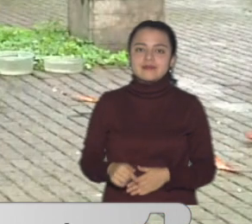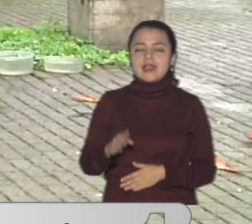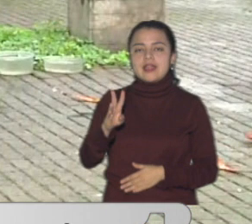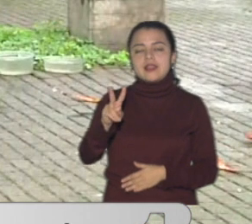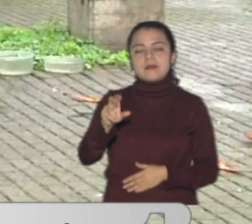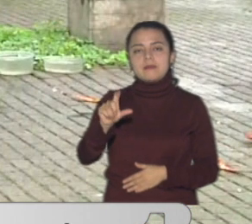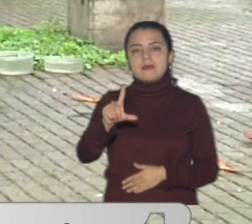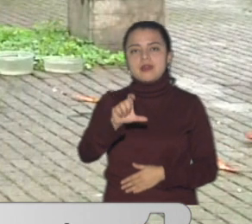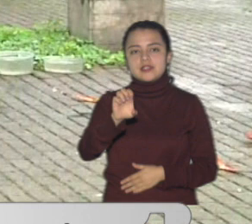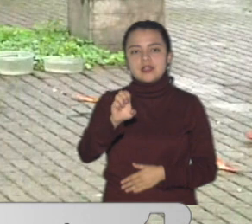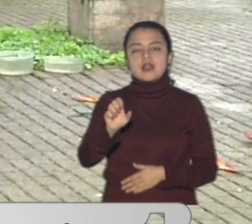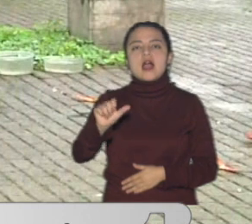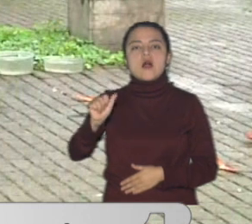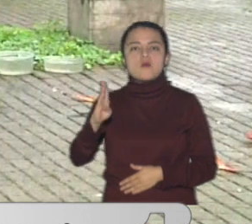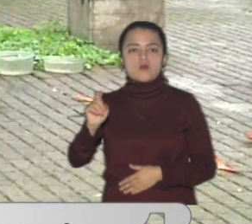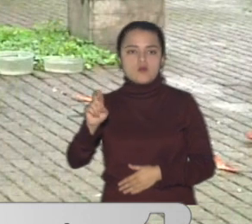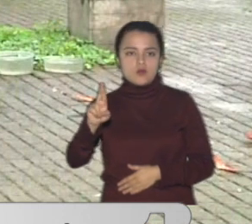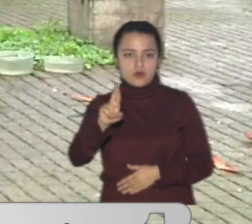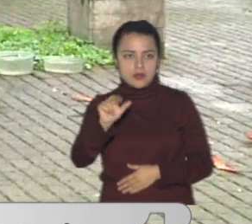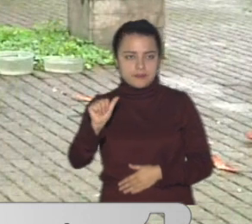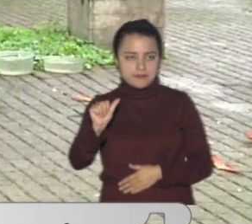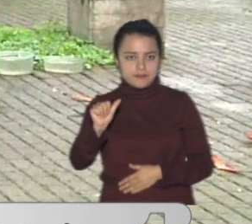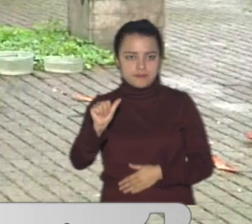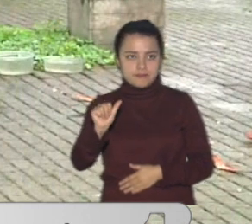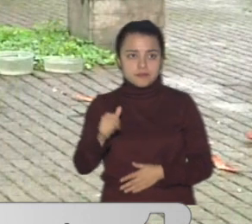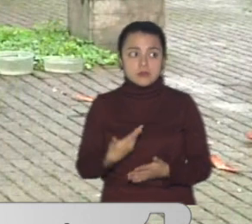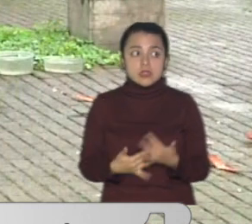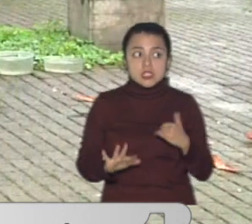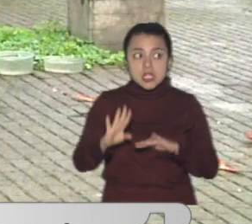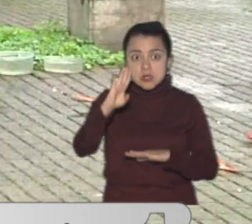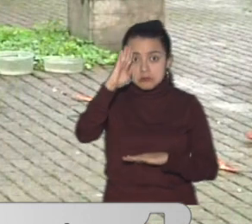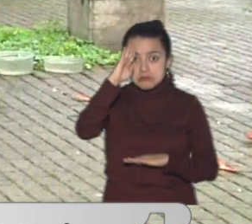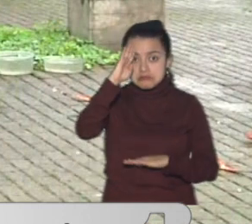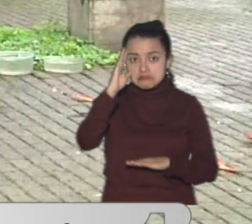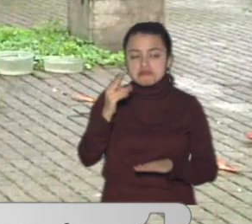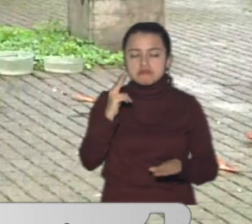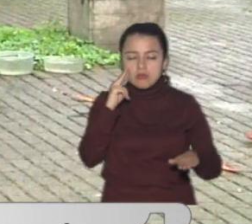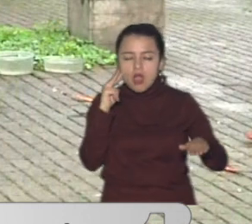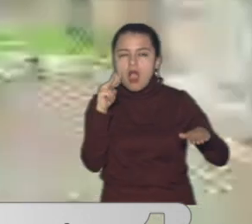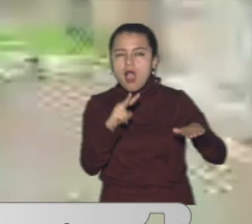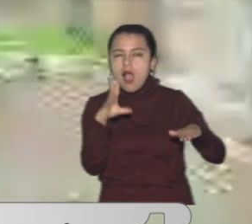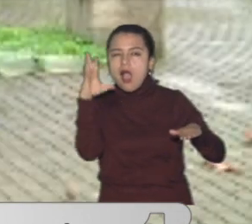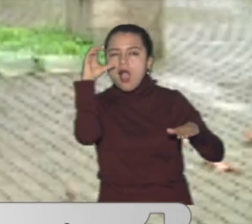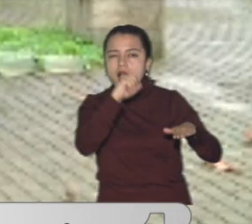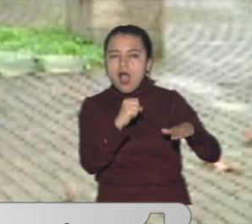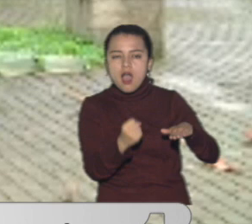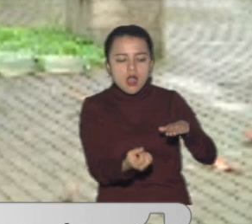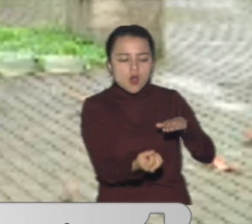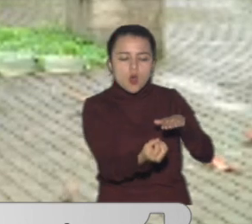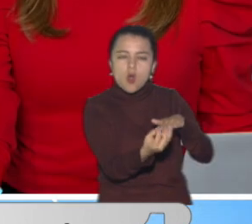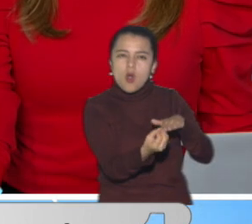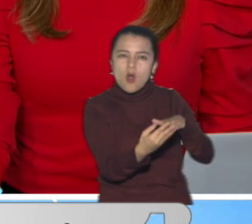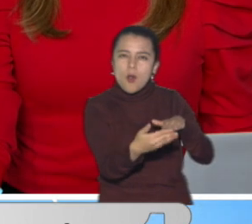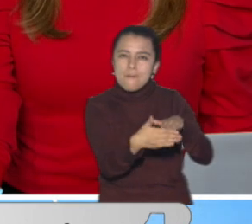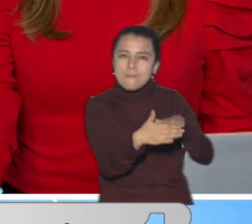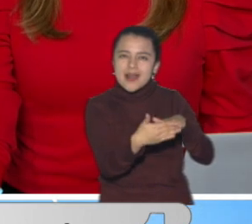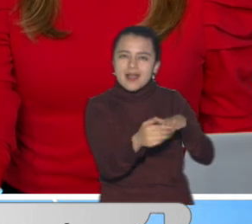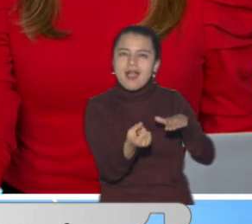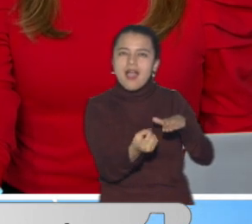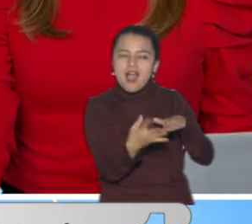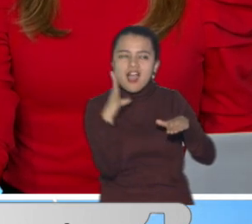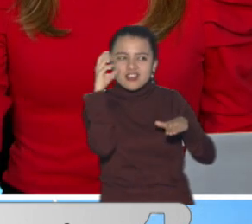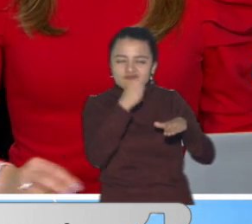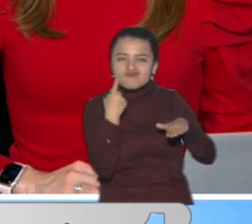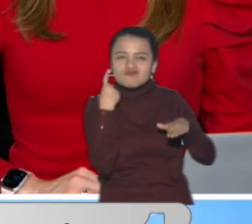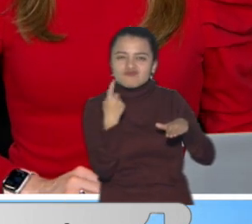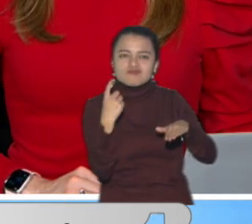La policía incluso ya tiene algunas pistas, como las placas del vehículo en el que huyó el responsable del crimen. Esto desde Medellín, Yusi Chaparro, Noticentro